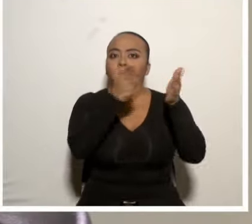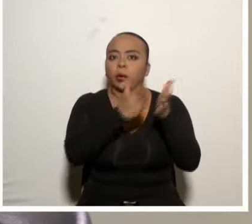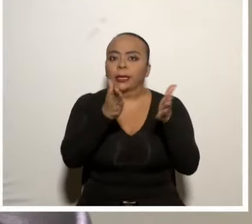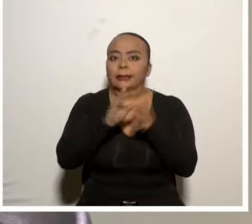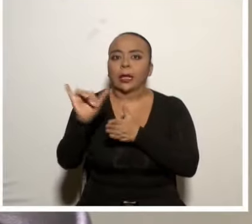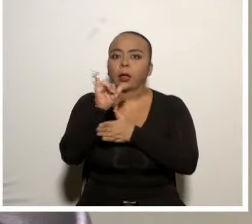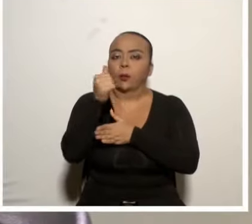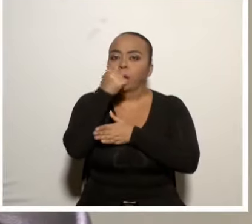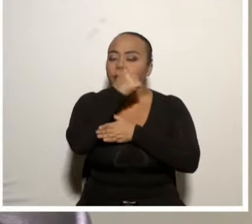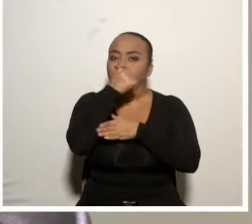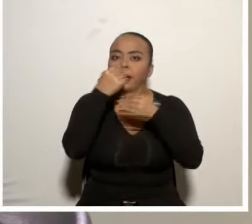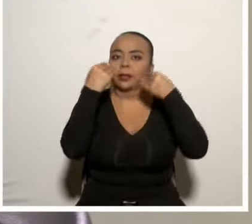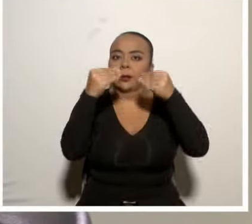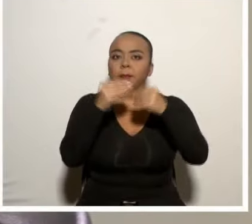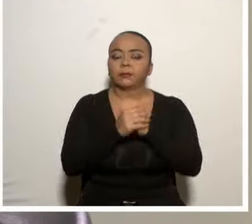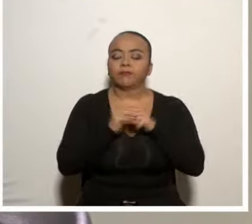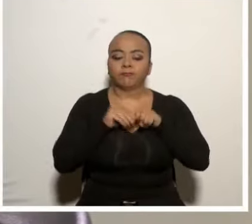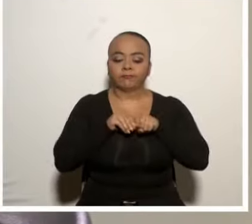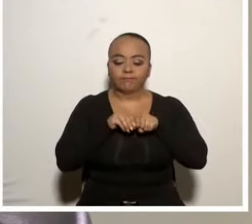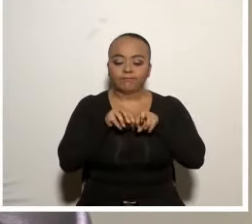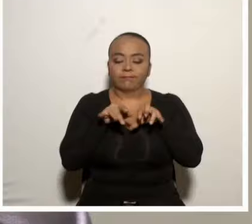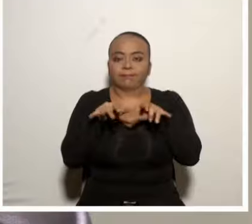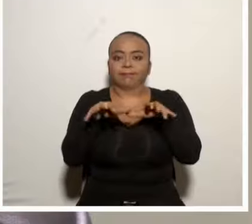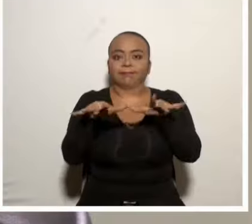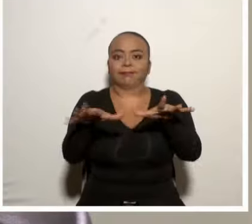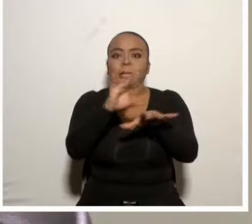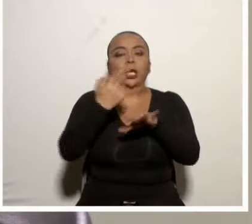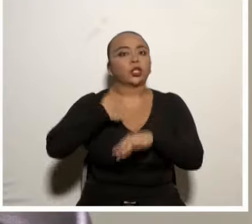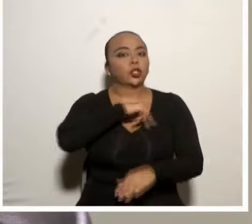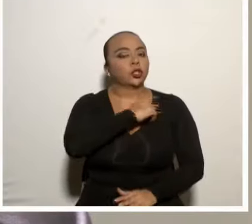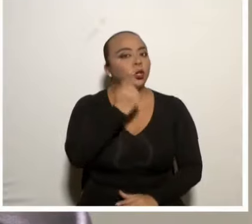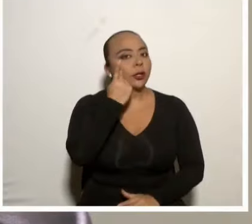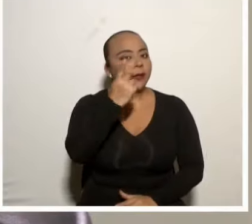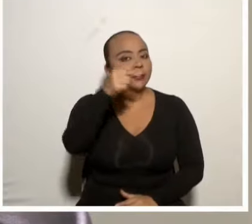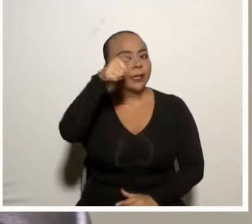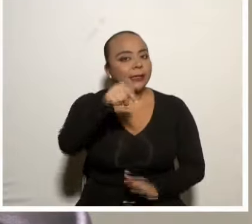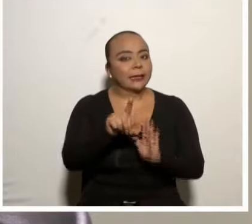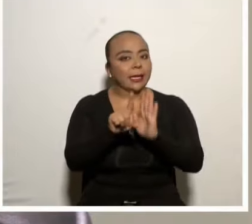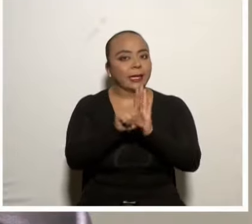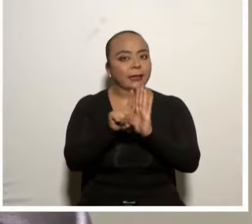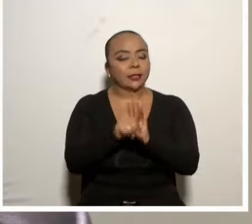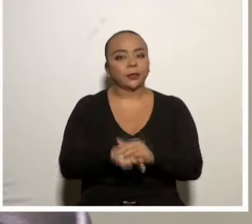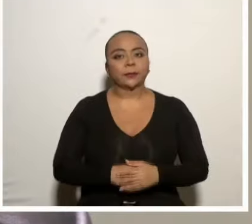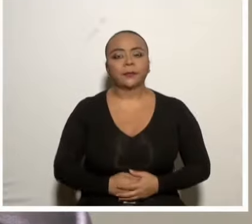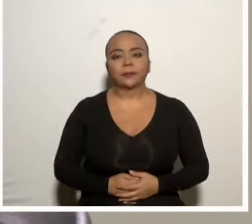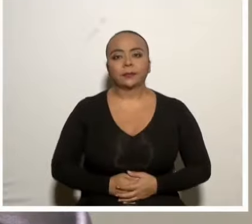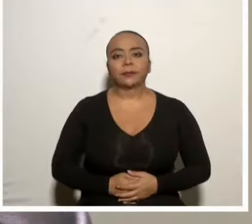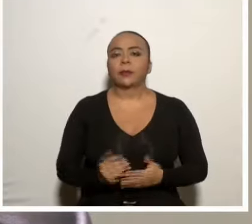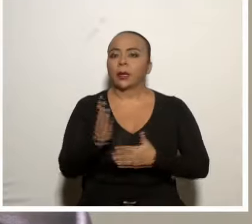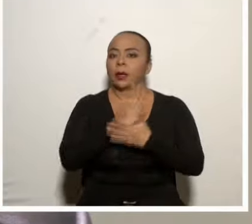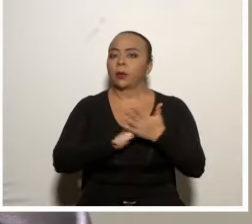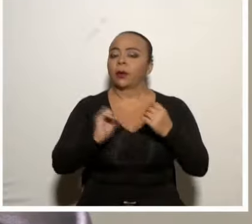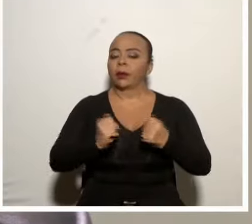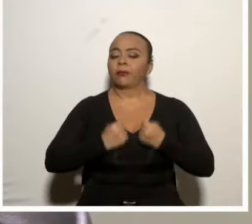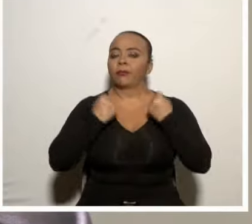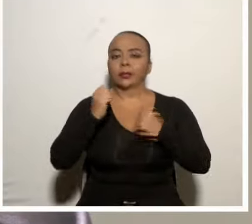el narcotráfico permea, y lo vimos incluso en esta legislación, algunas fuerzas políticas, y no